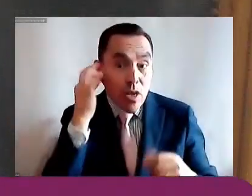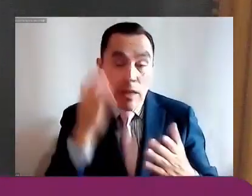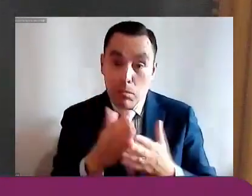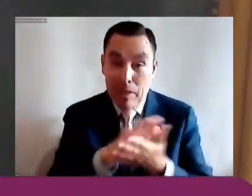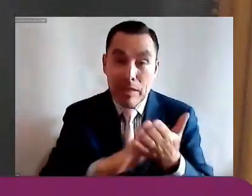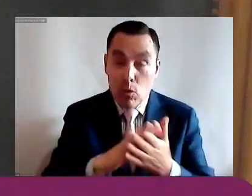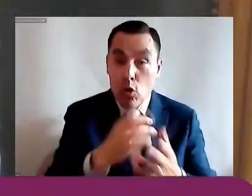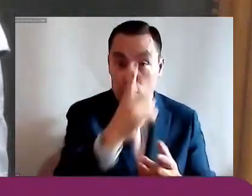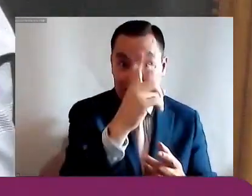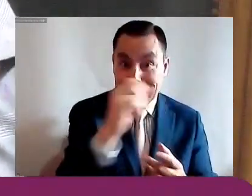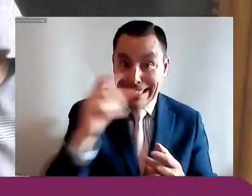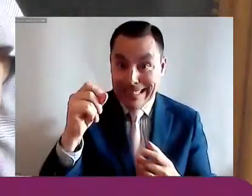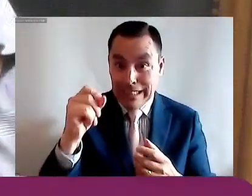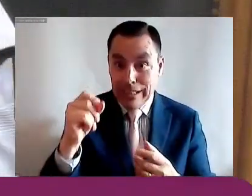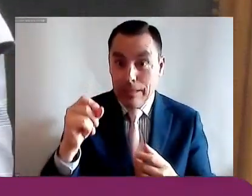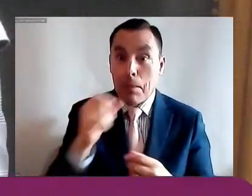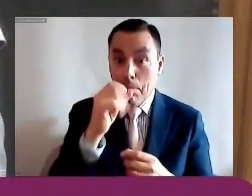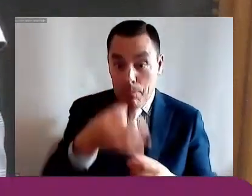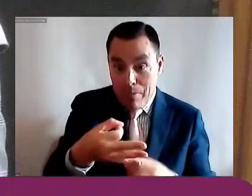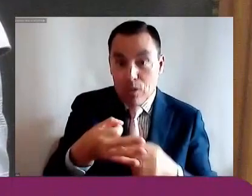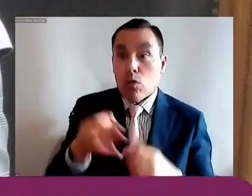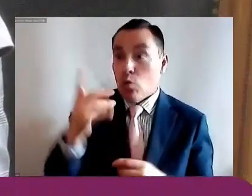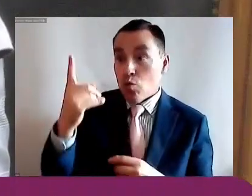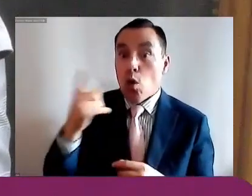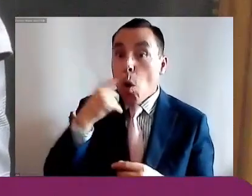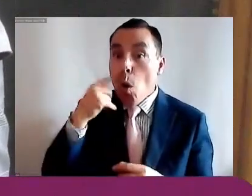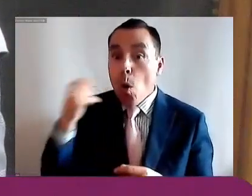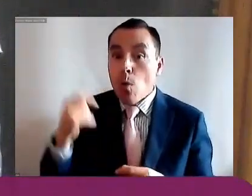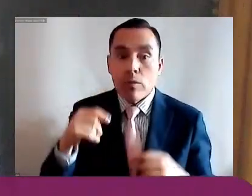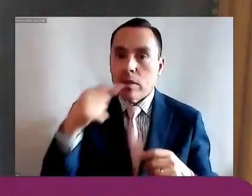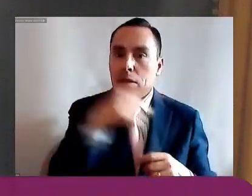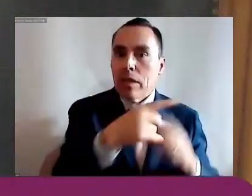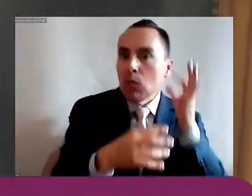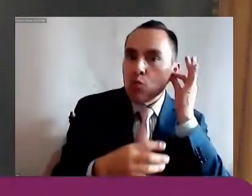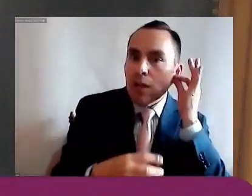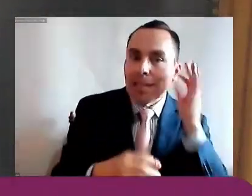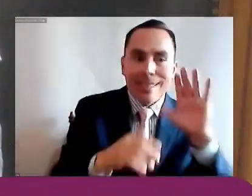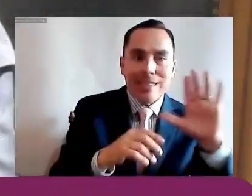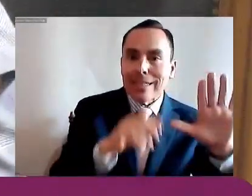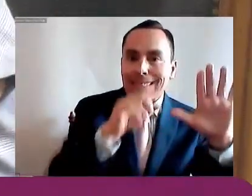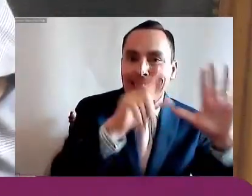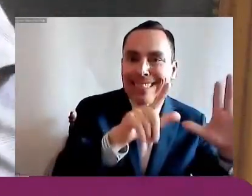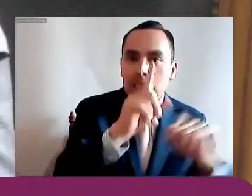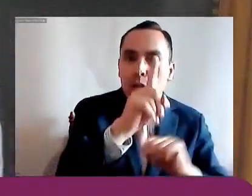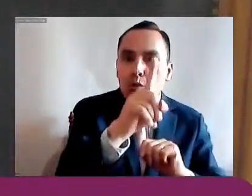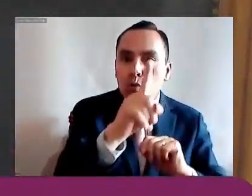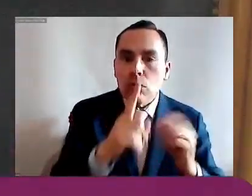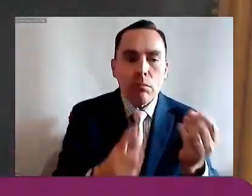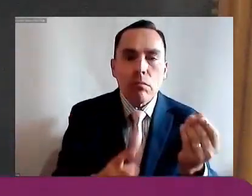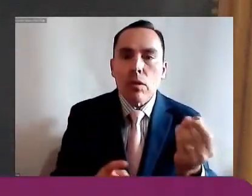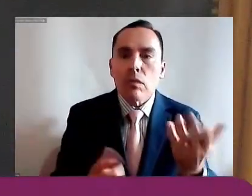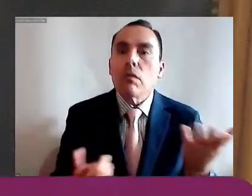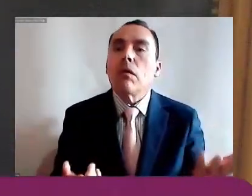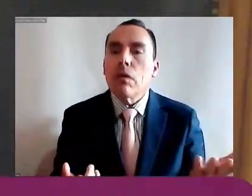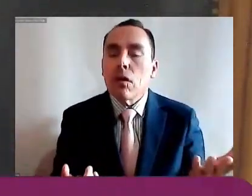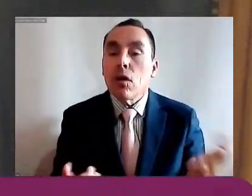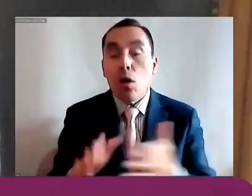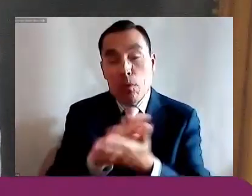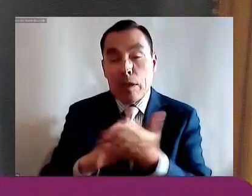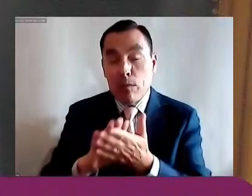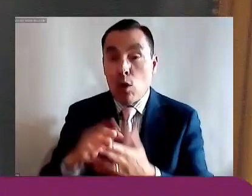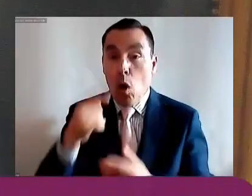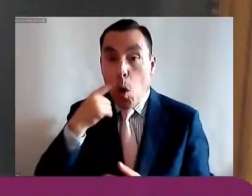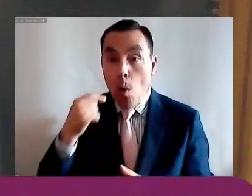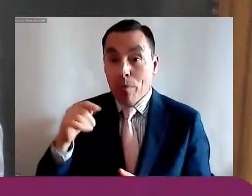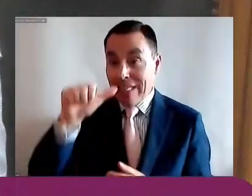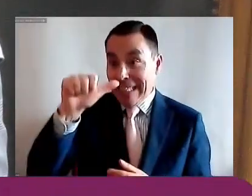gana un hombre, una mujer recibe solo 71,9 pesos. Lleva un sueldo de 600 mil pesos en el caso